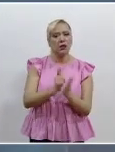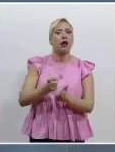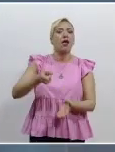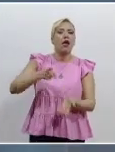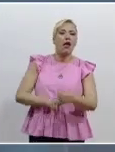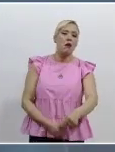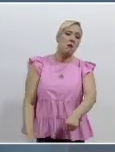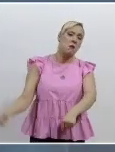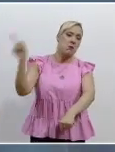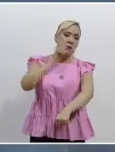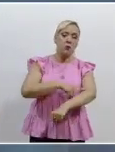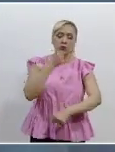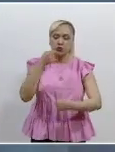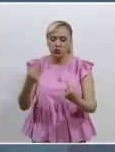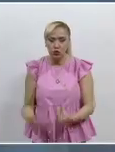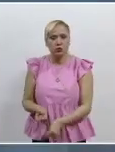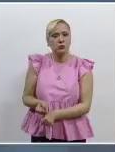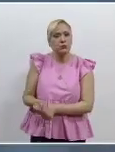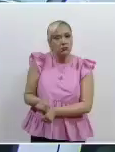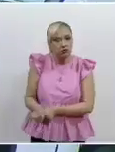fueron víctimas de agresiones y maltrato.